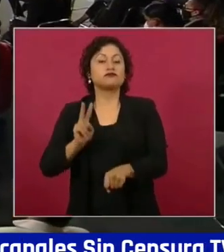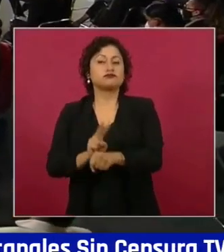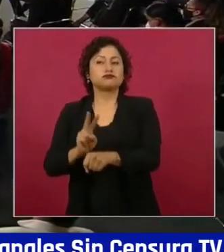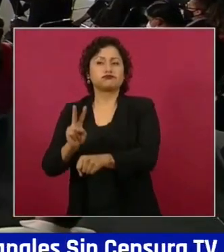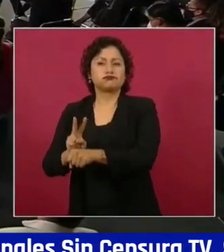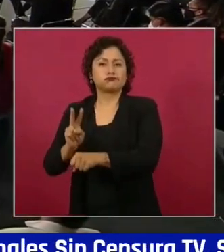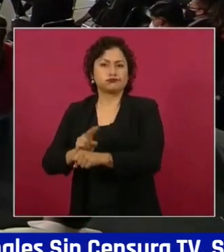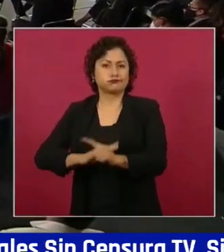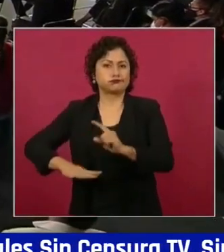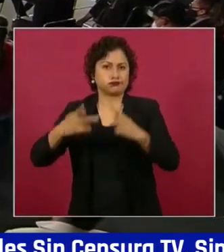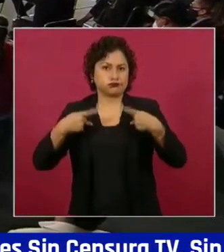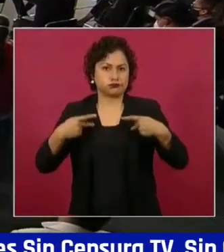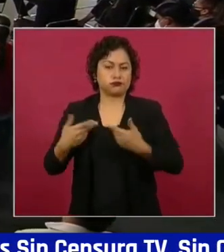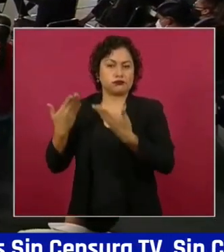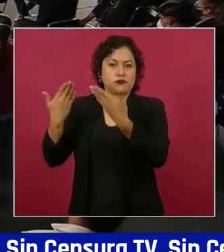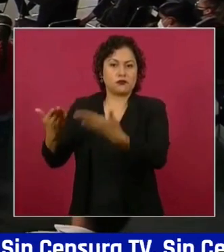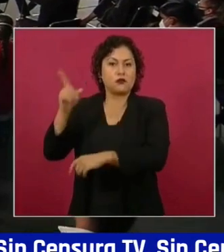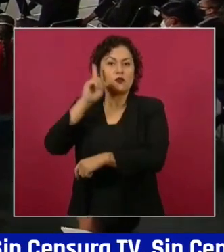sus